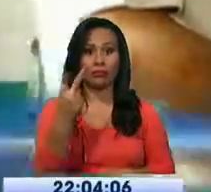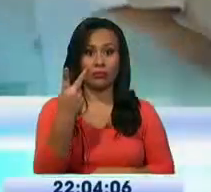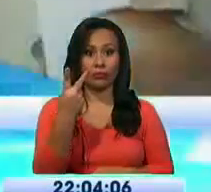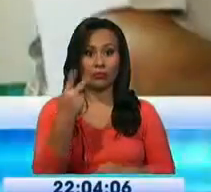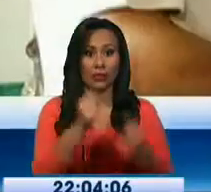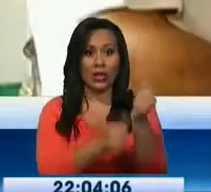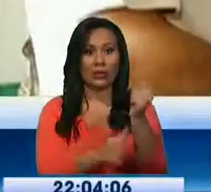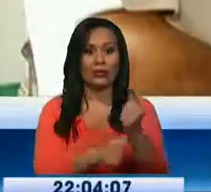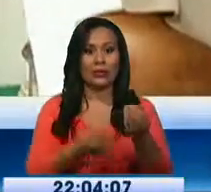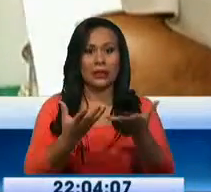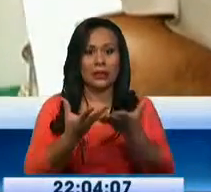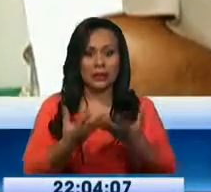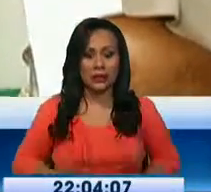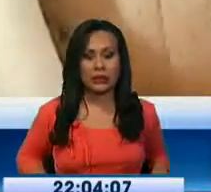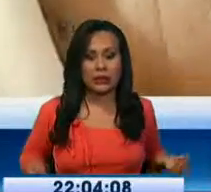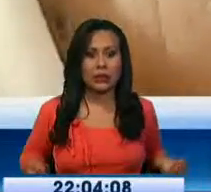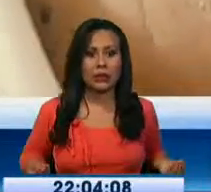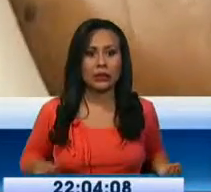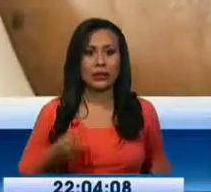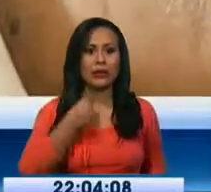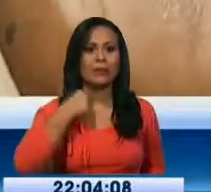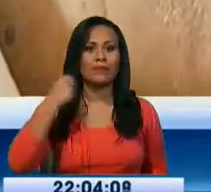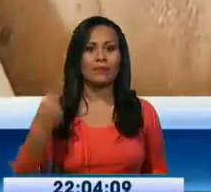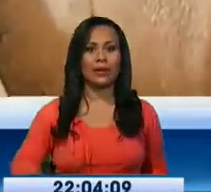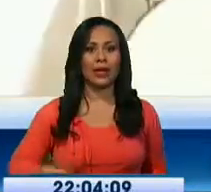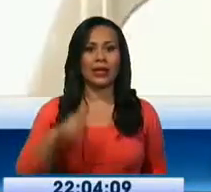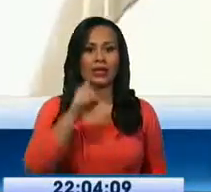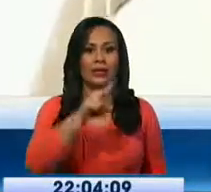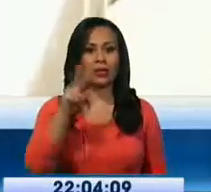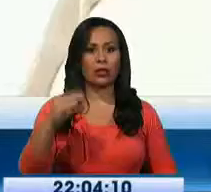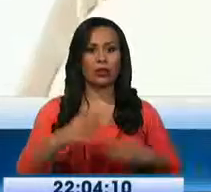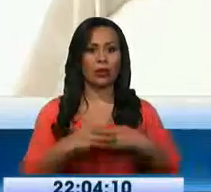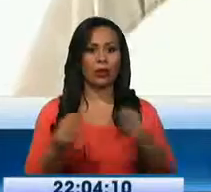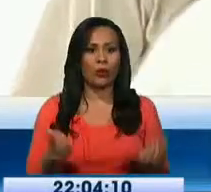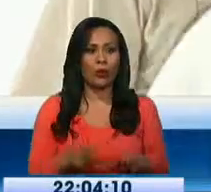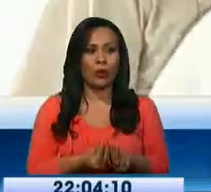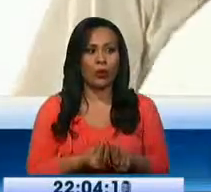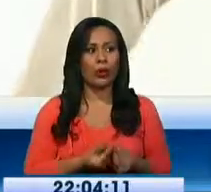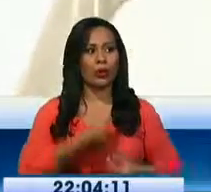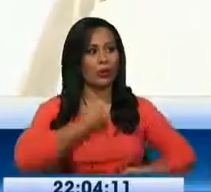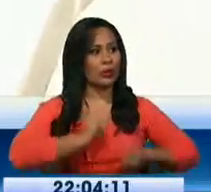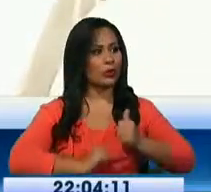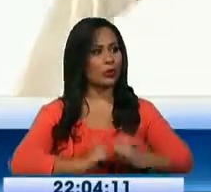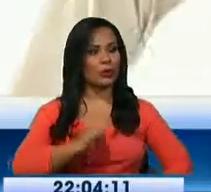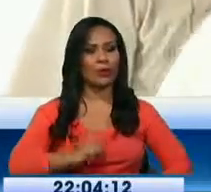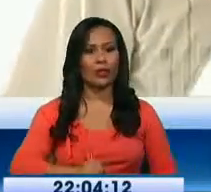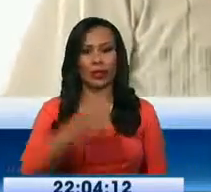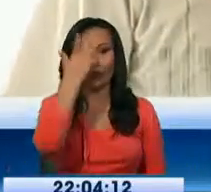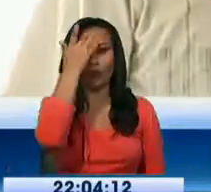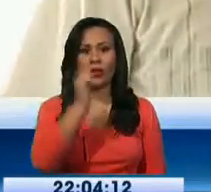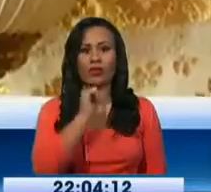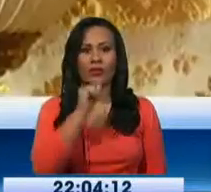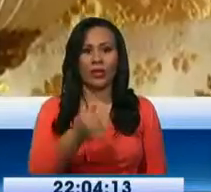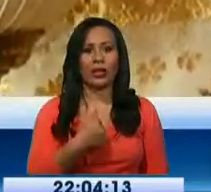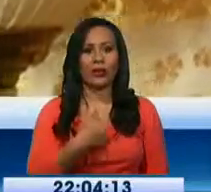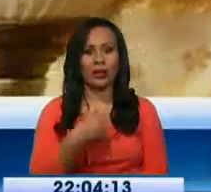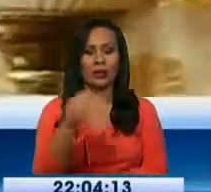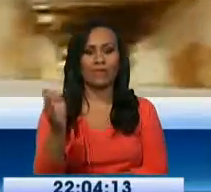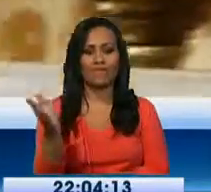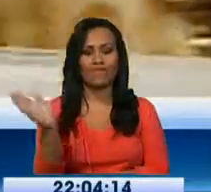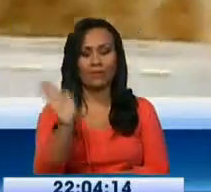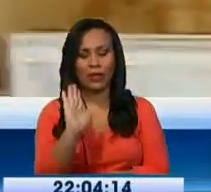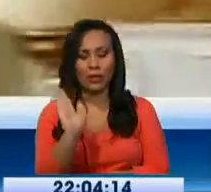quedaron con las manos totalmente vacías, sin lo poco que tenían y con el pesar de aún no poder dar un adiós digno a su